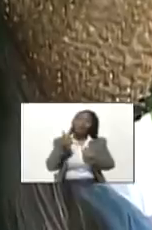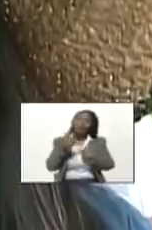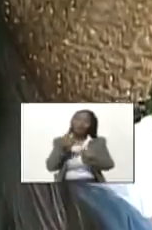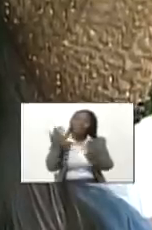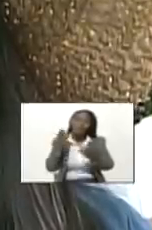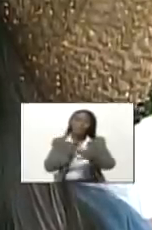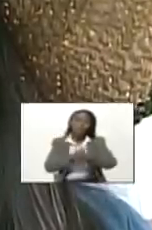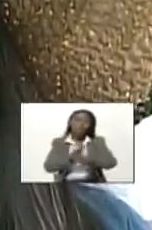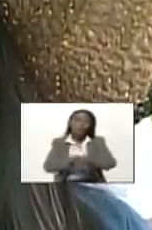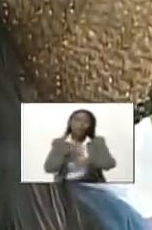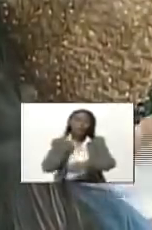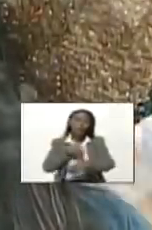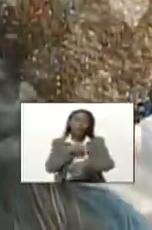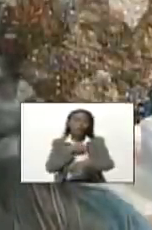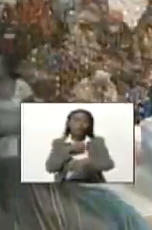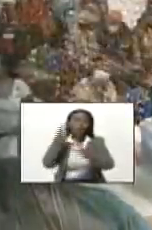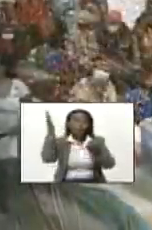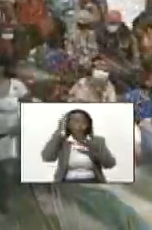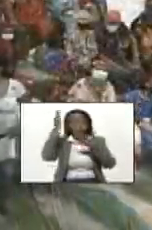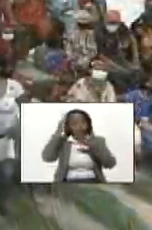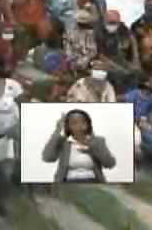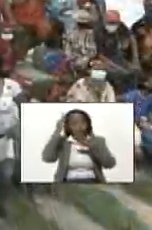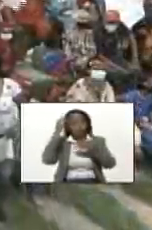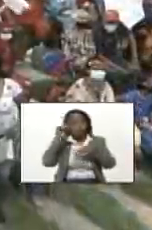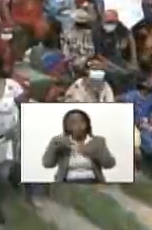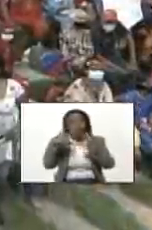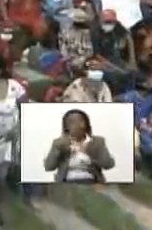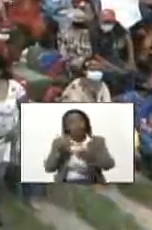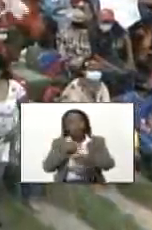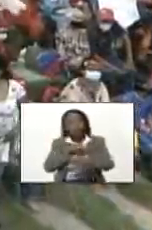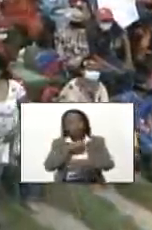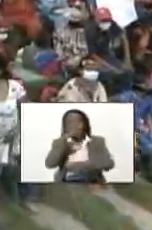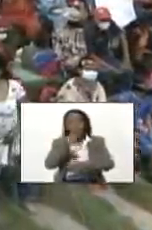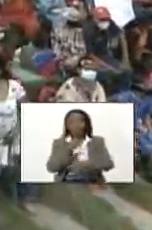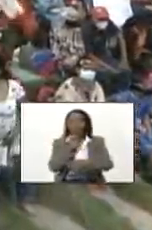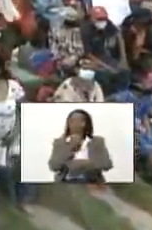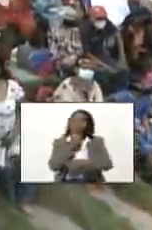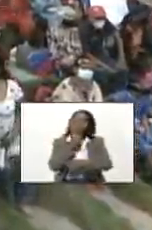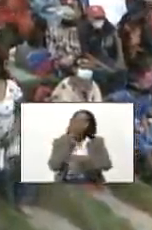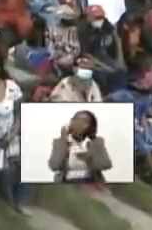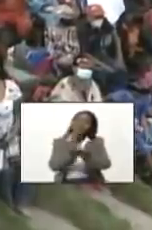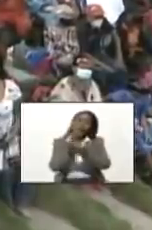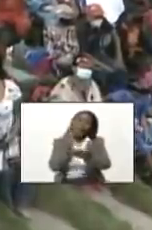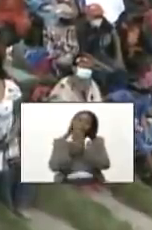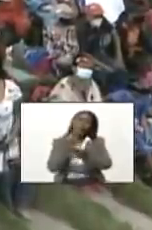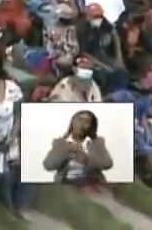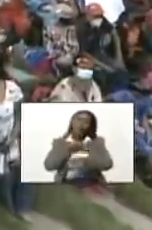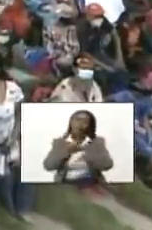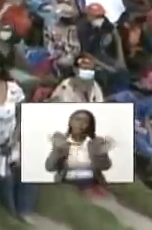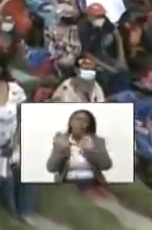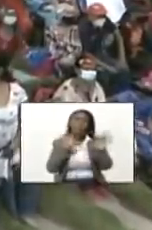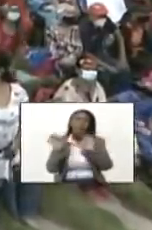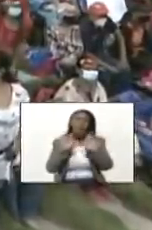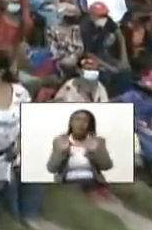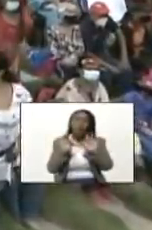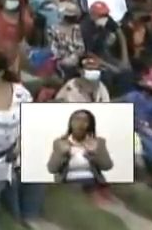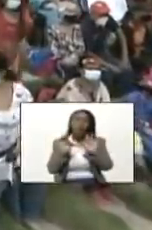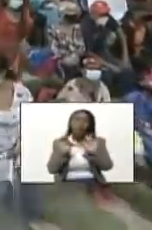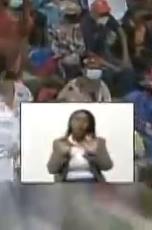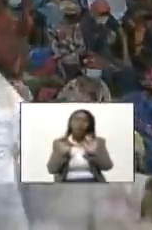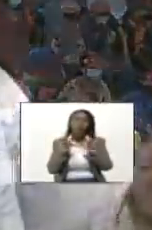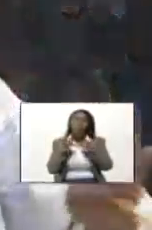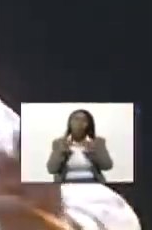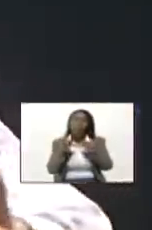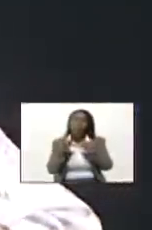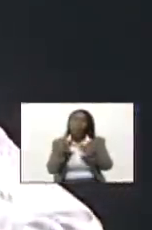puede pasar uno, nosotras los indígenas, y cuando somos personas mayores, siempre estamos preparadas y